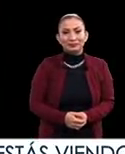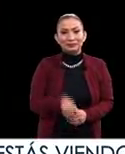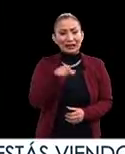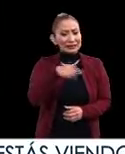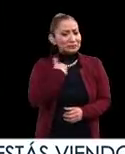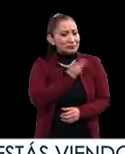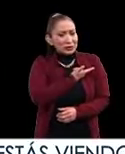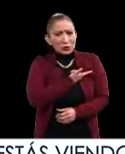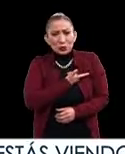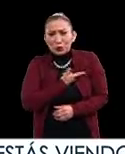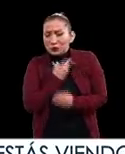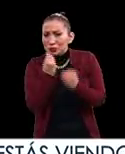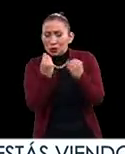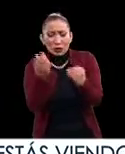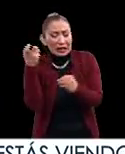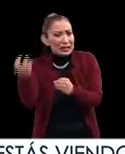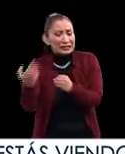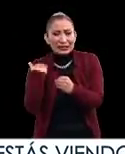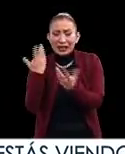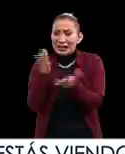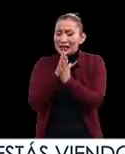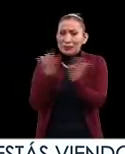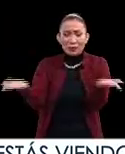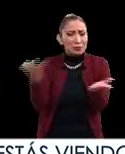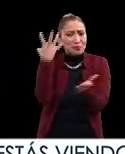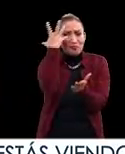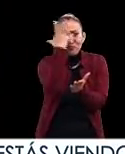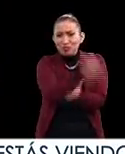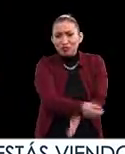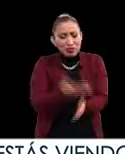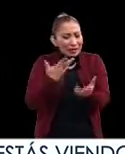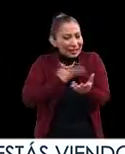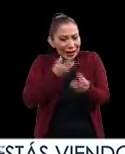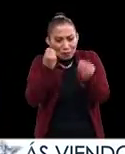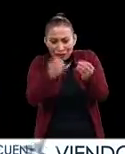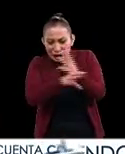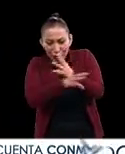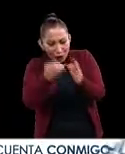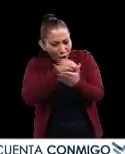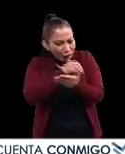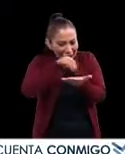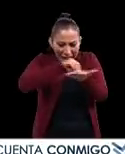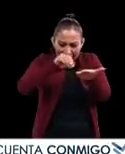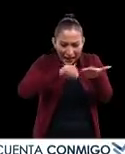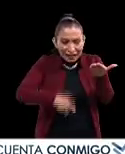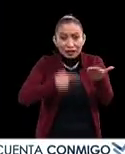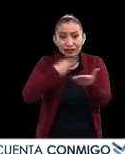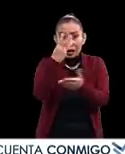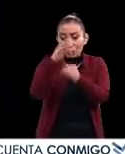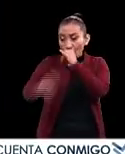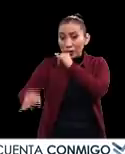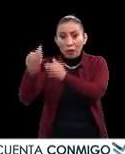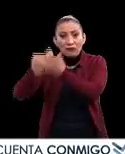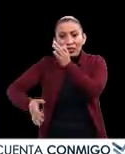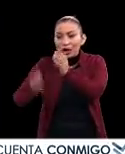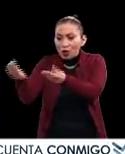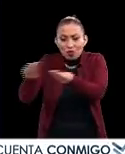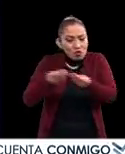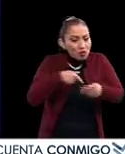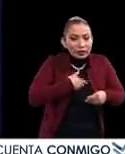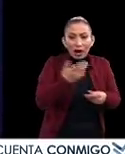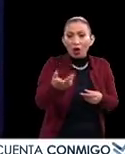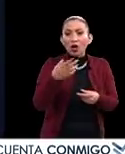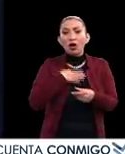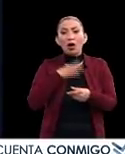Las adoro. No, y es uno de los tengo mis básicos. tomos llenos de notas, Claro. todos. Y no tengo los 3 últimos que faltan del trabajo que